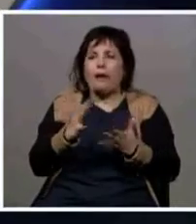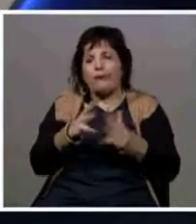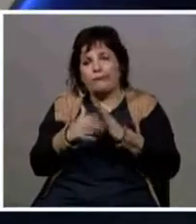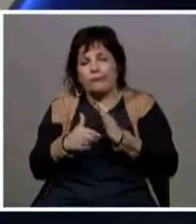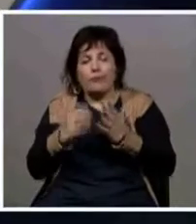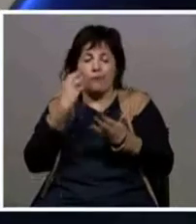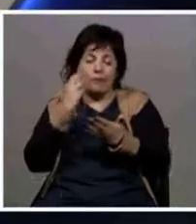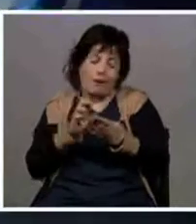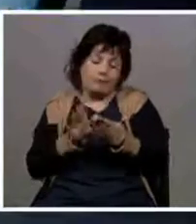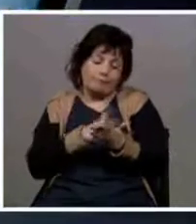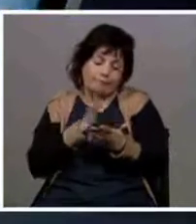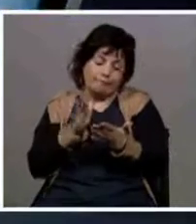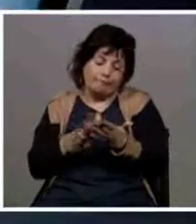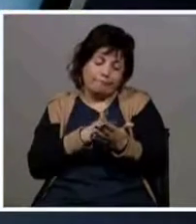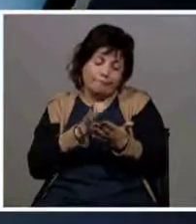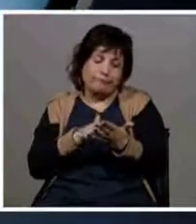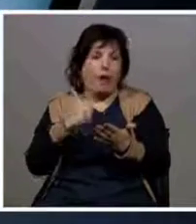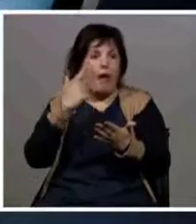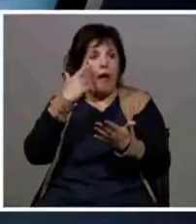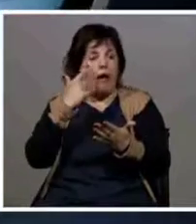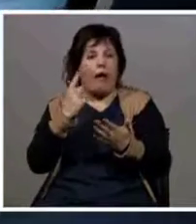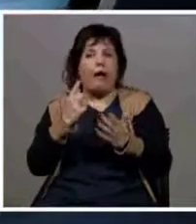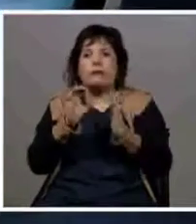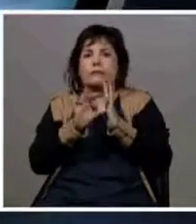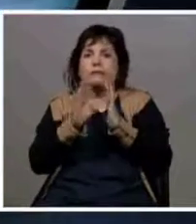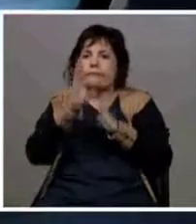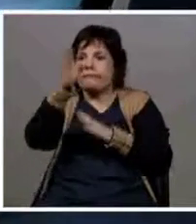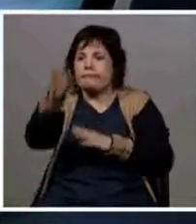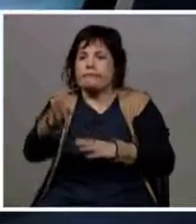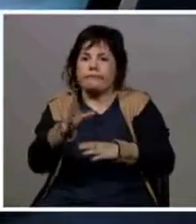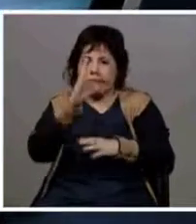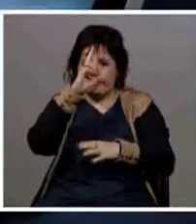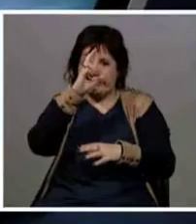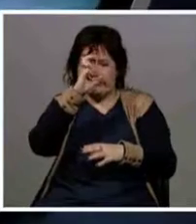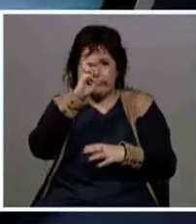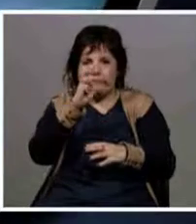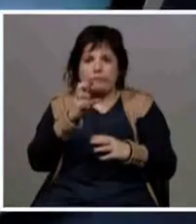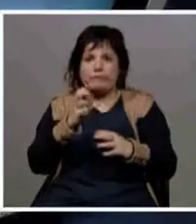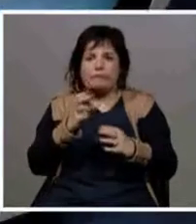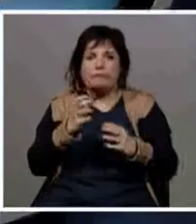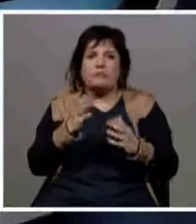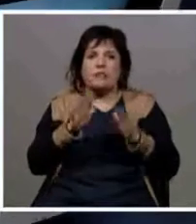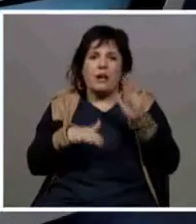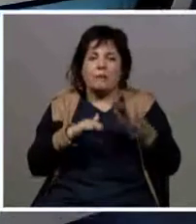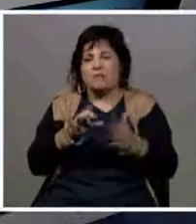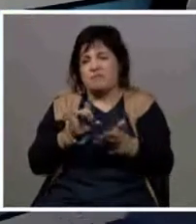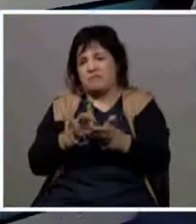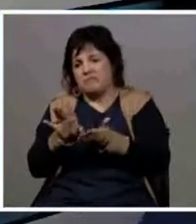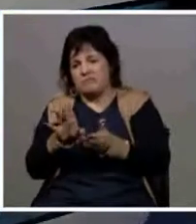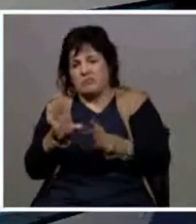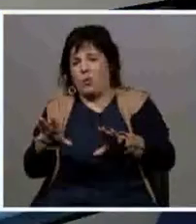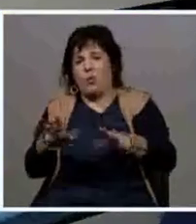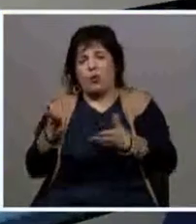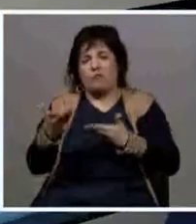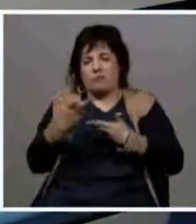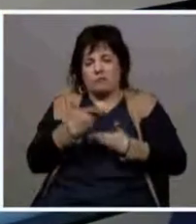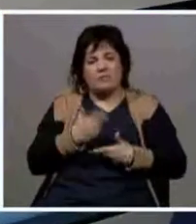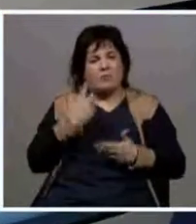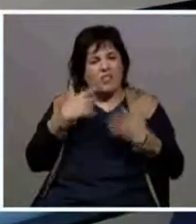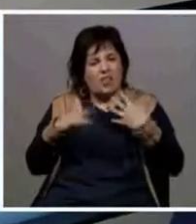puedan llegar a recurrir al sistema de salud que no siempre sabemos que a veces las expulsa o no las recibe como un